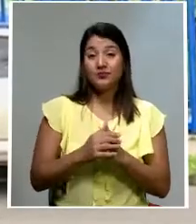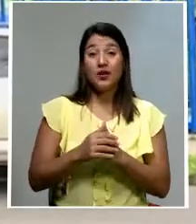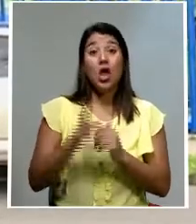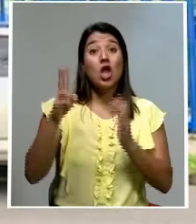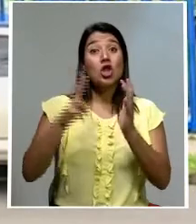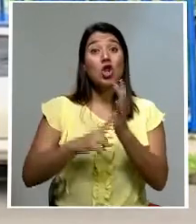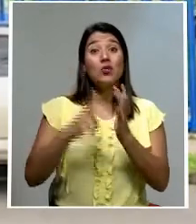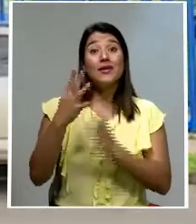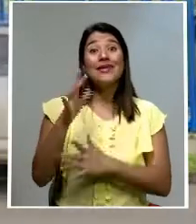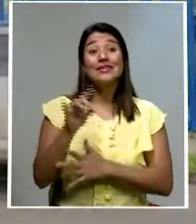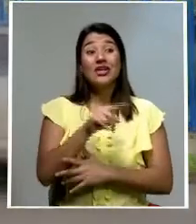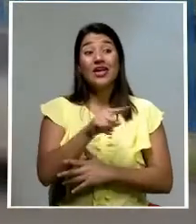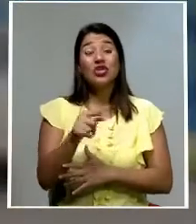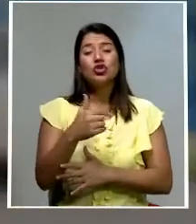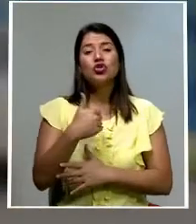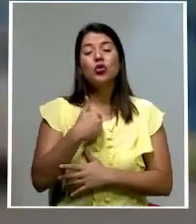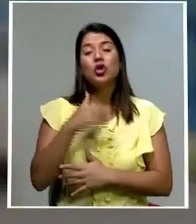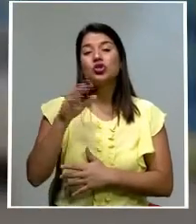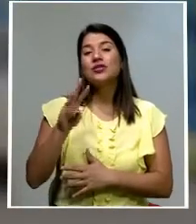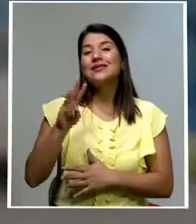los CAID registraron más de